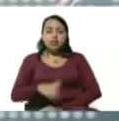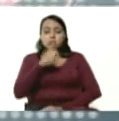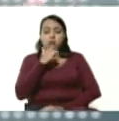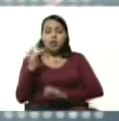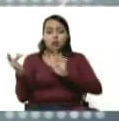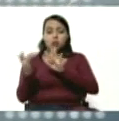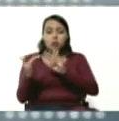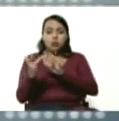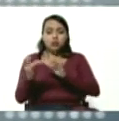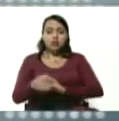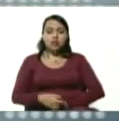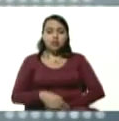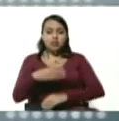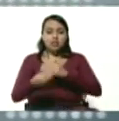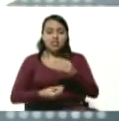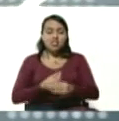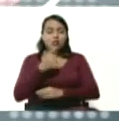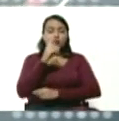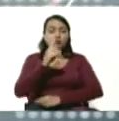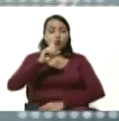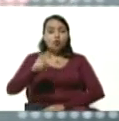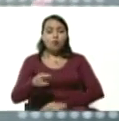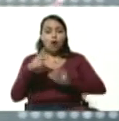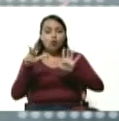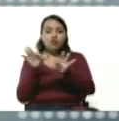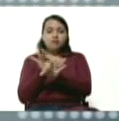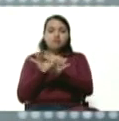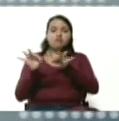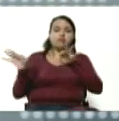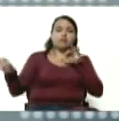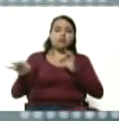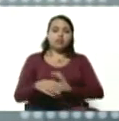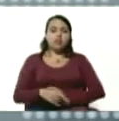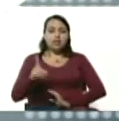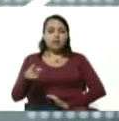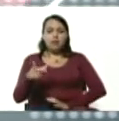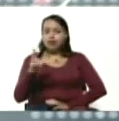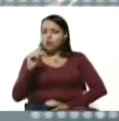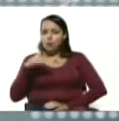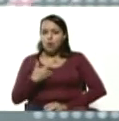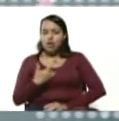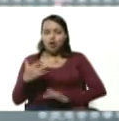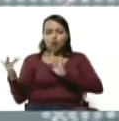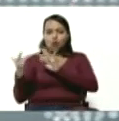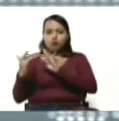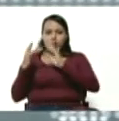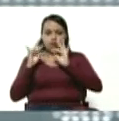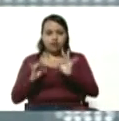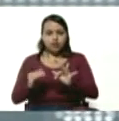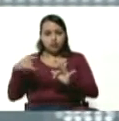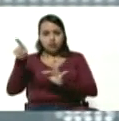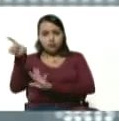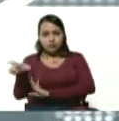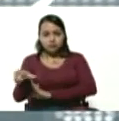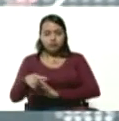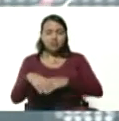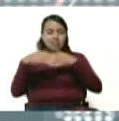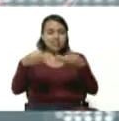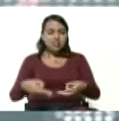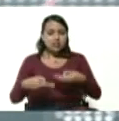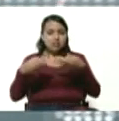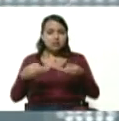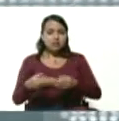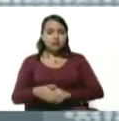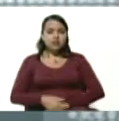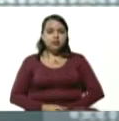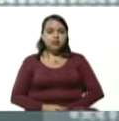1,8 metros evitar el contacto físico con otras personas mantener siempre en donde